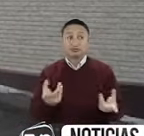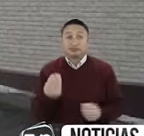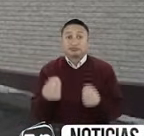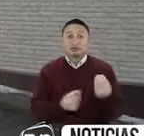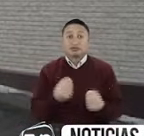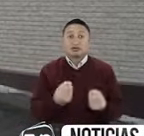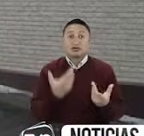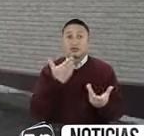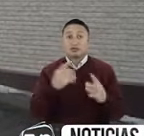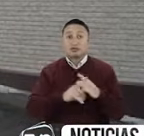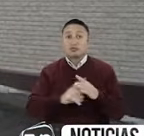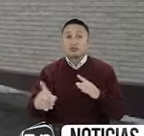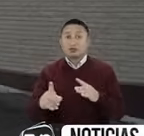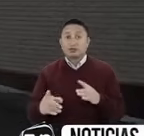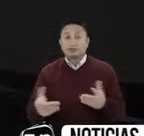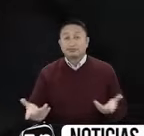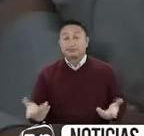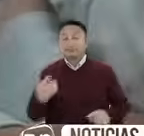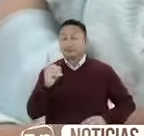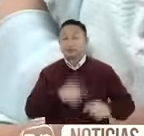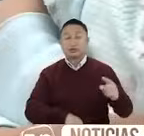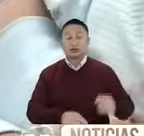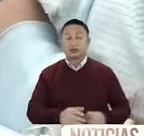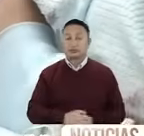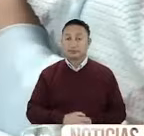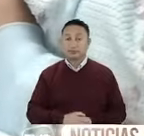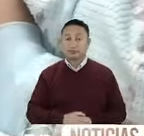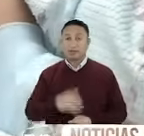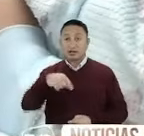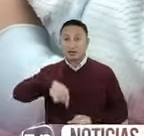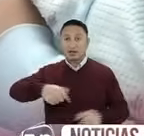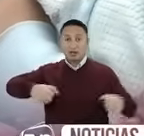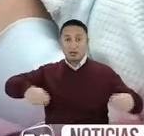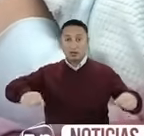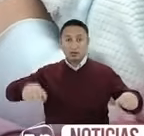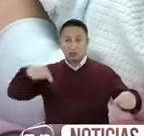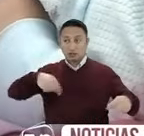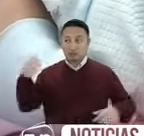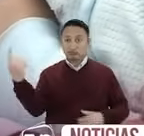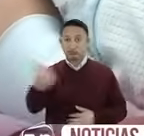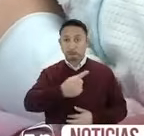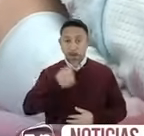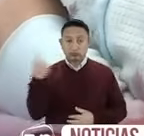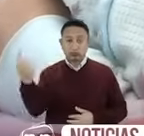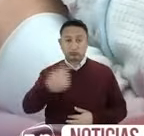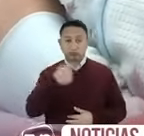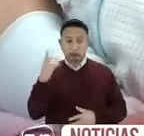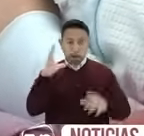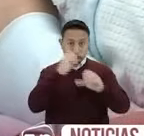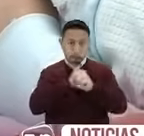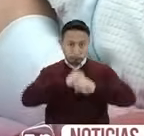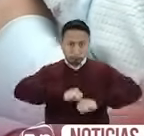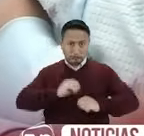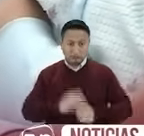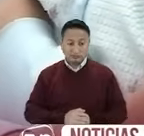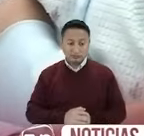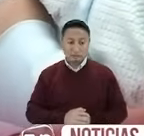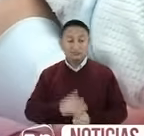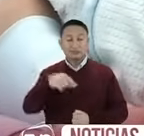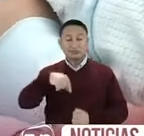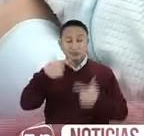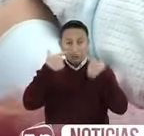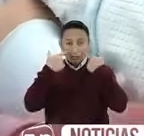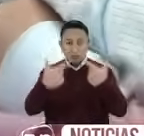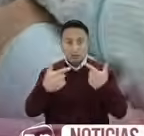tranquilos explican. Incluso que hay muchas motos, se dan las vueltas por aquí en la noche, que están vigilando, que empujan